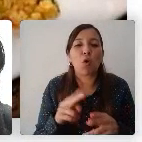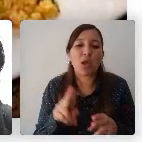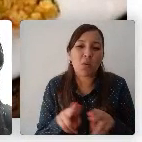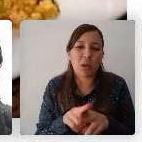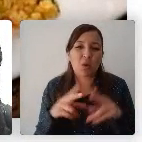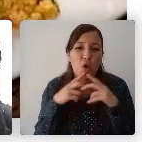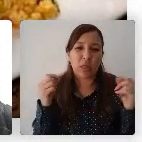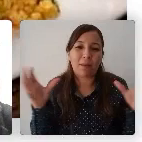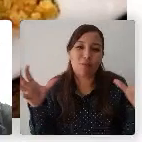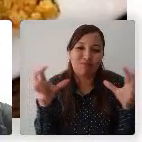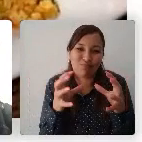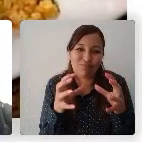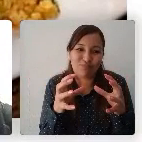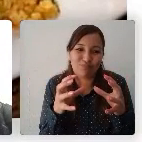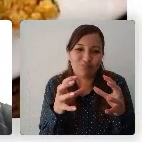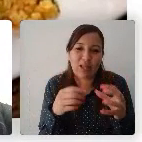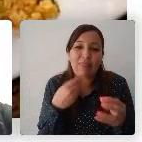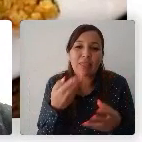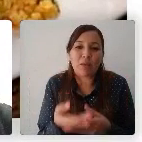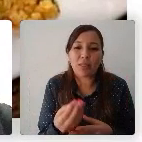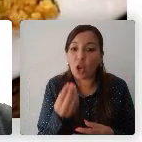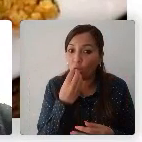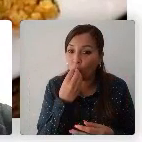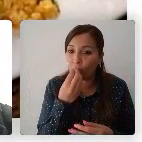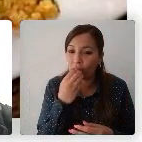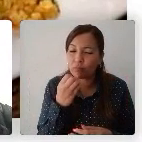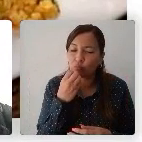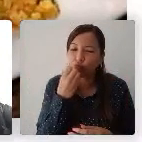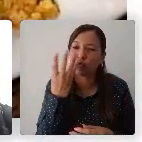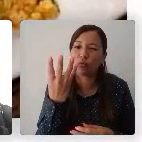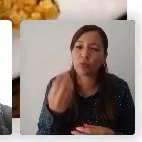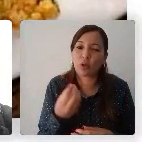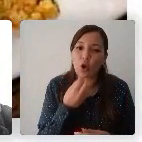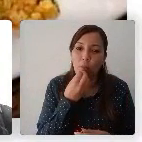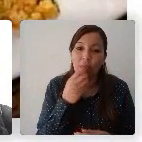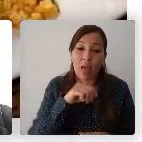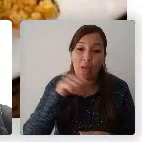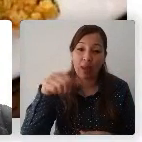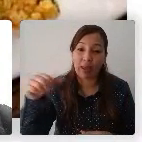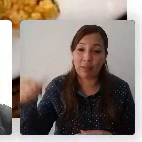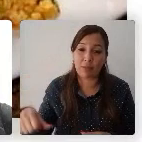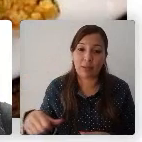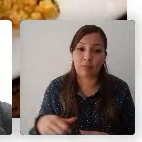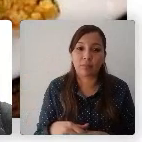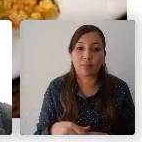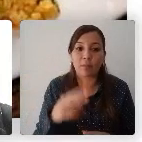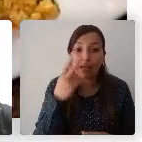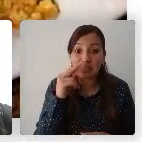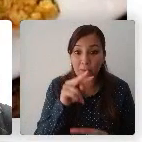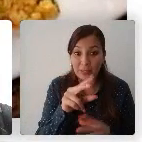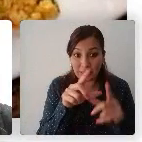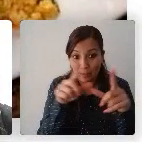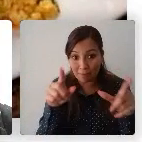comparten nuevamente la deliciosa gastronomía que hay en Arequipa, ¿no? Son alojamientos, ¿no? Desde